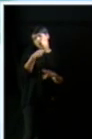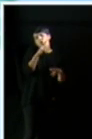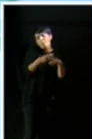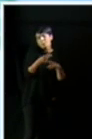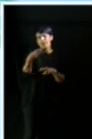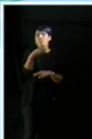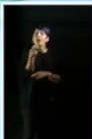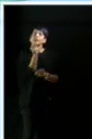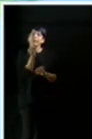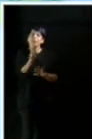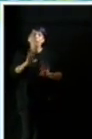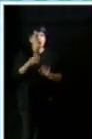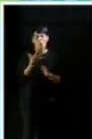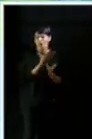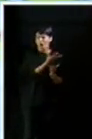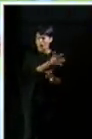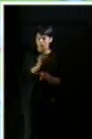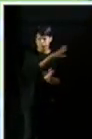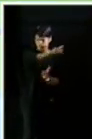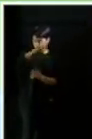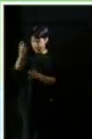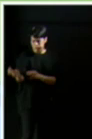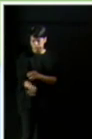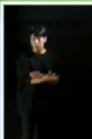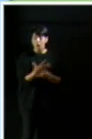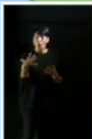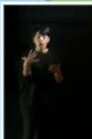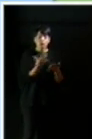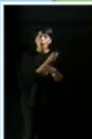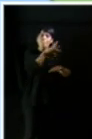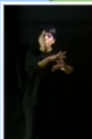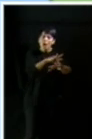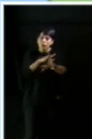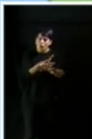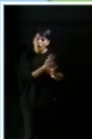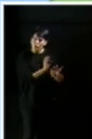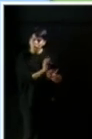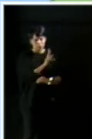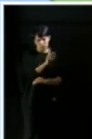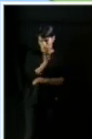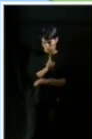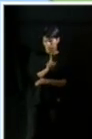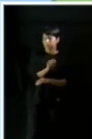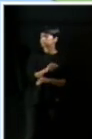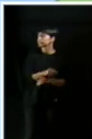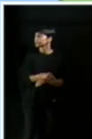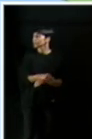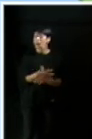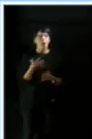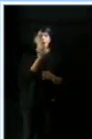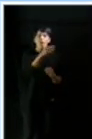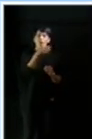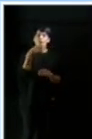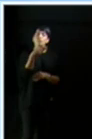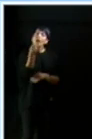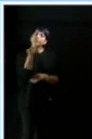cientos y cientos de especies y no todas ellas son patógenas no todas pero nos producen enfermedades en comparación a las especies